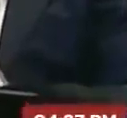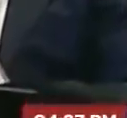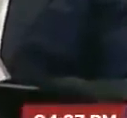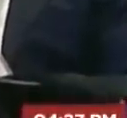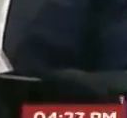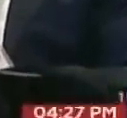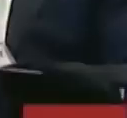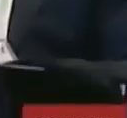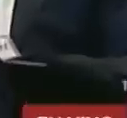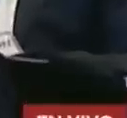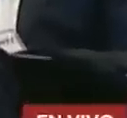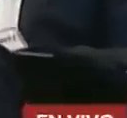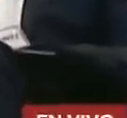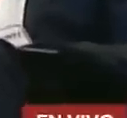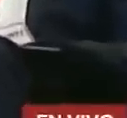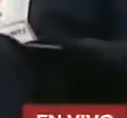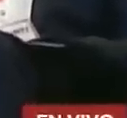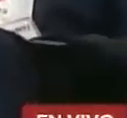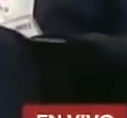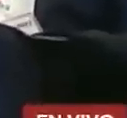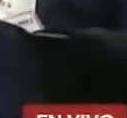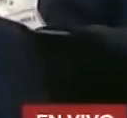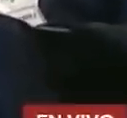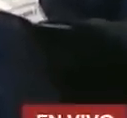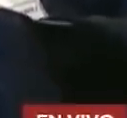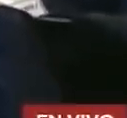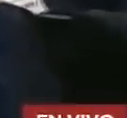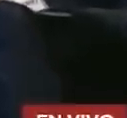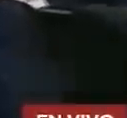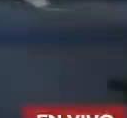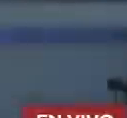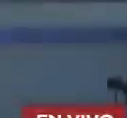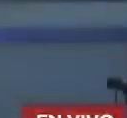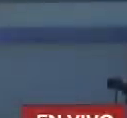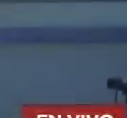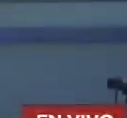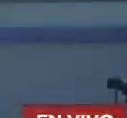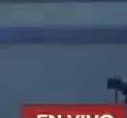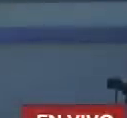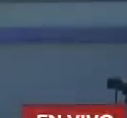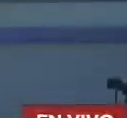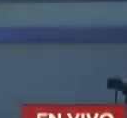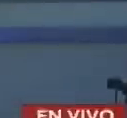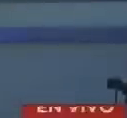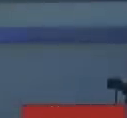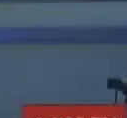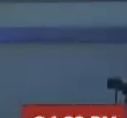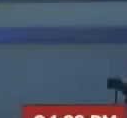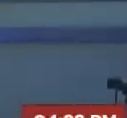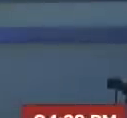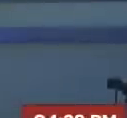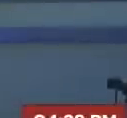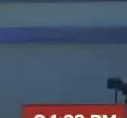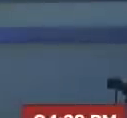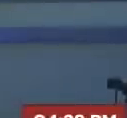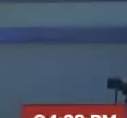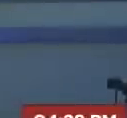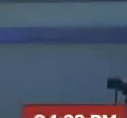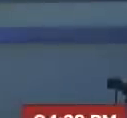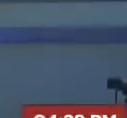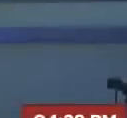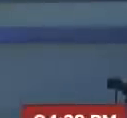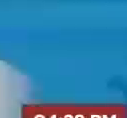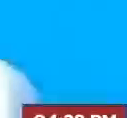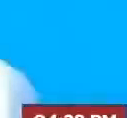Y la Revolución Haitiana de 1804, que tenía un contenido mucho más moderno que muchos